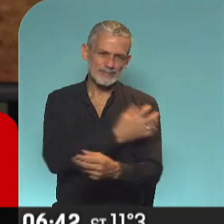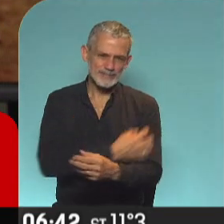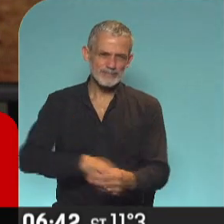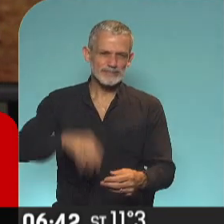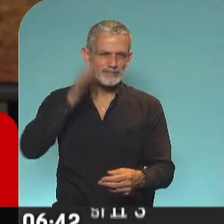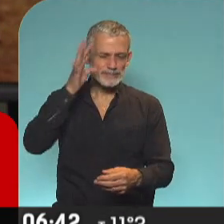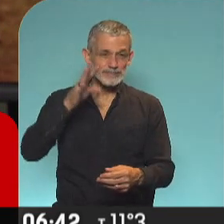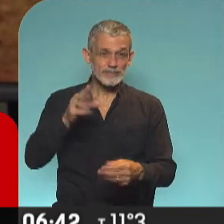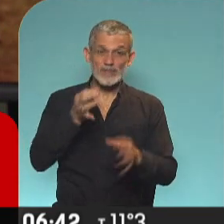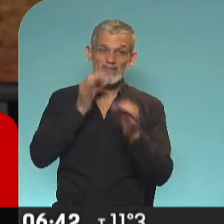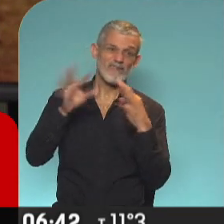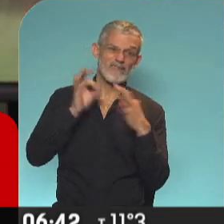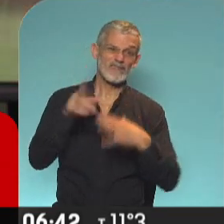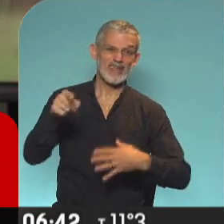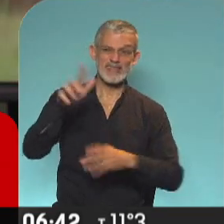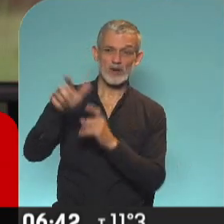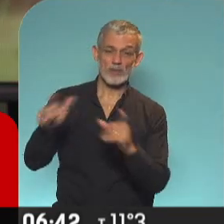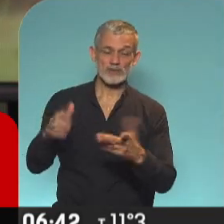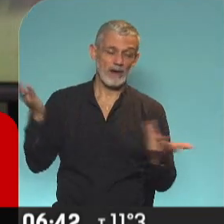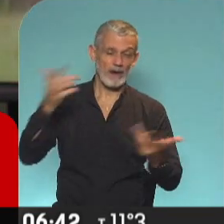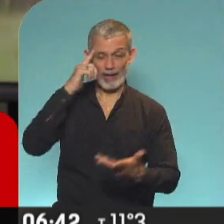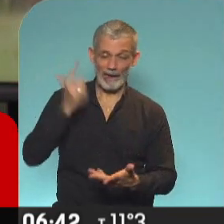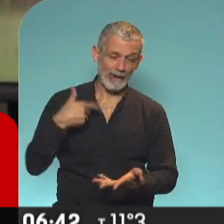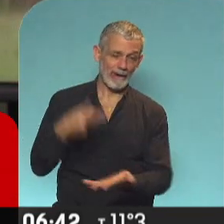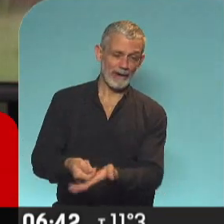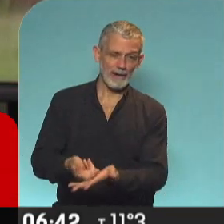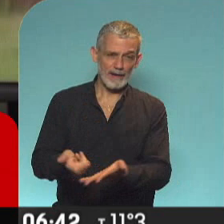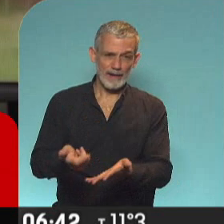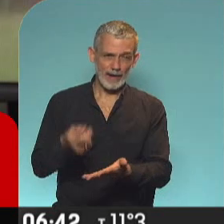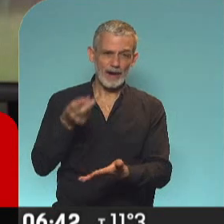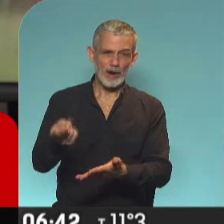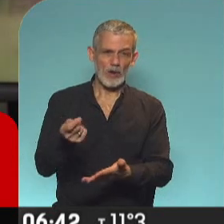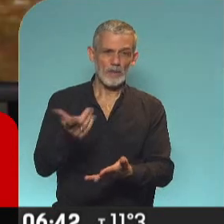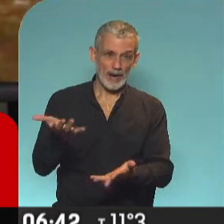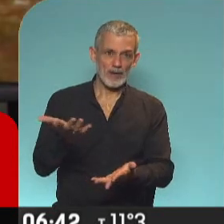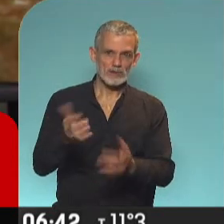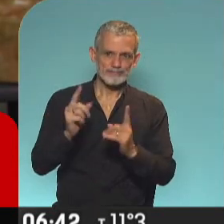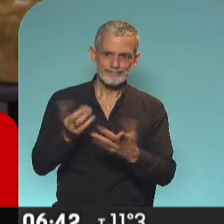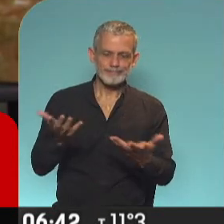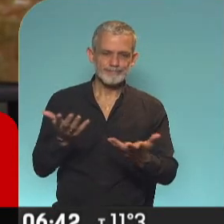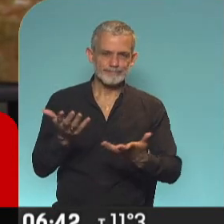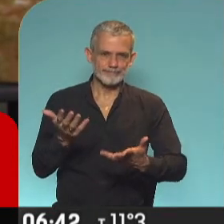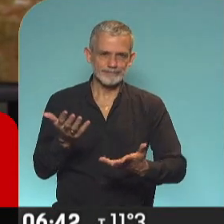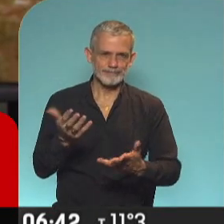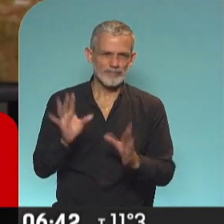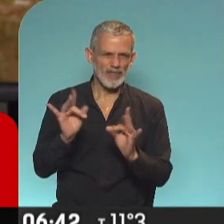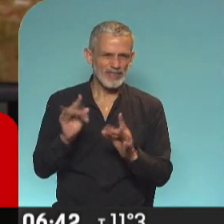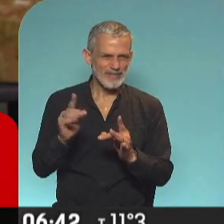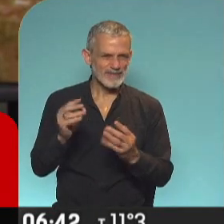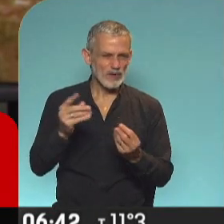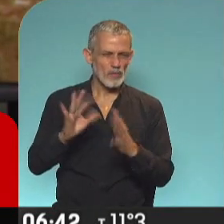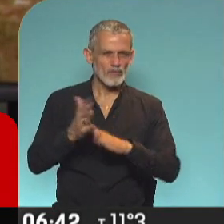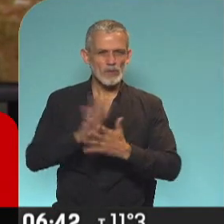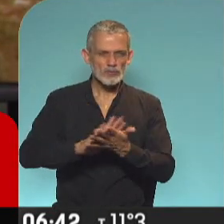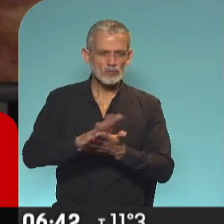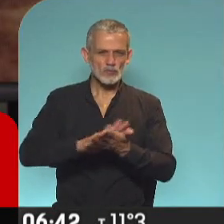y vendieron estos terrenos a quienes inocentemente, bueno, los adquirieron, y por ese motivo también tan complejo esto de encontrar